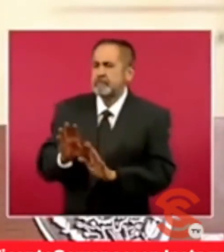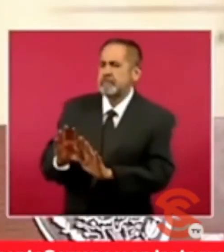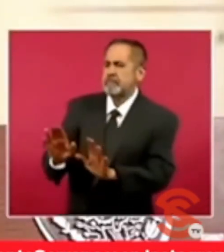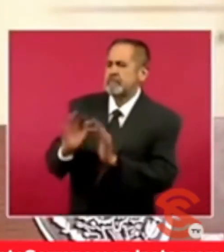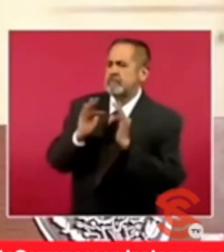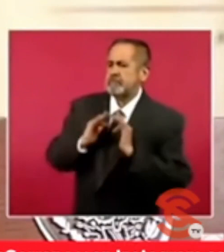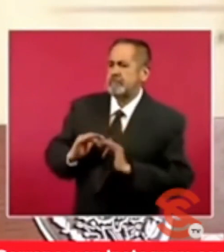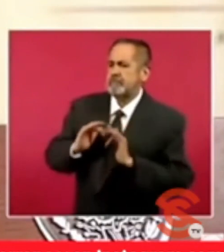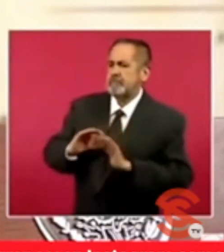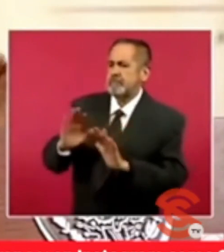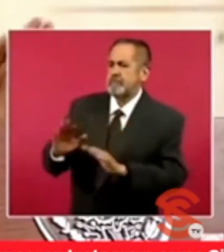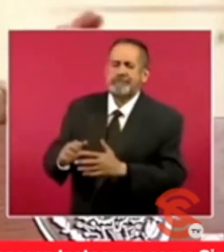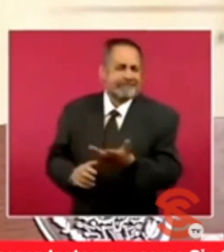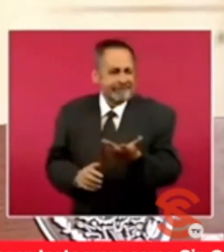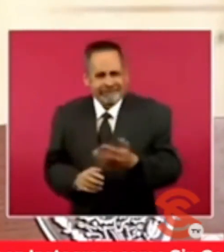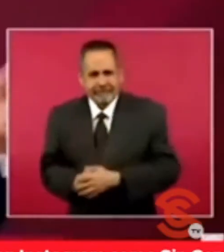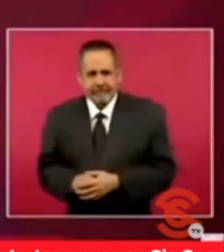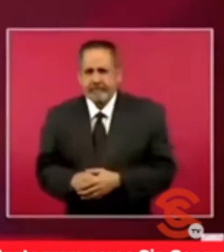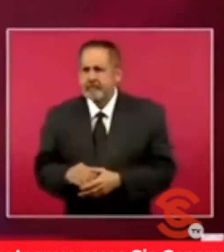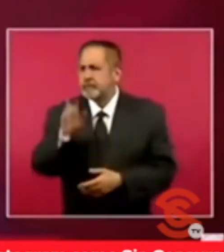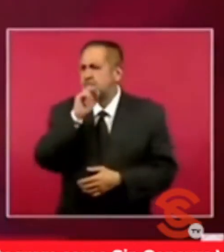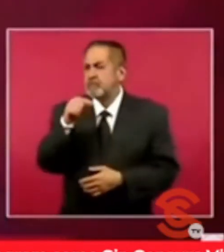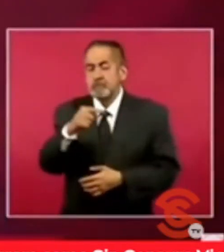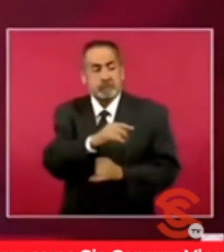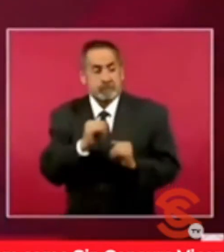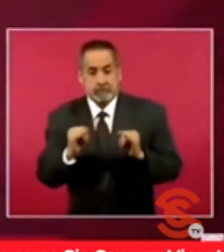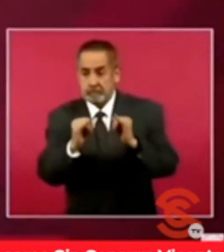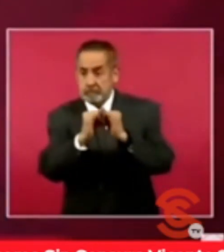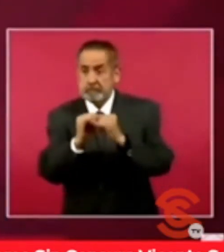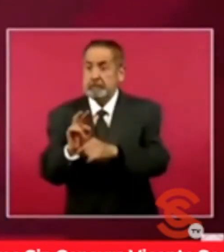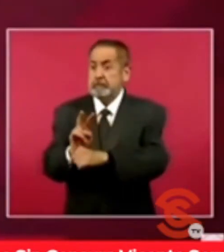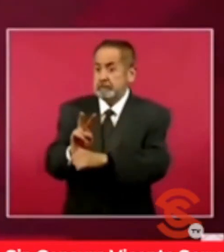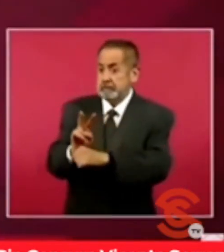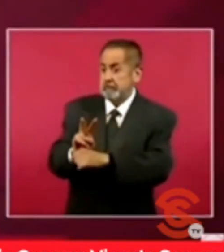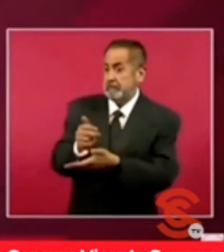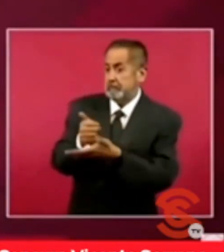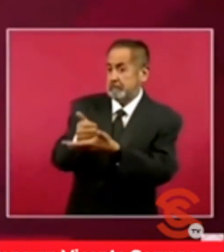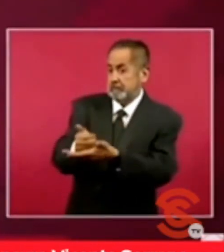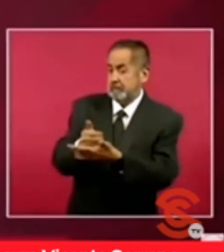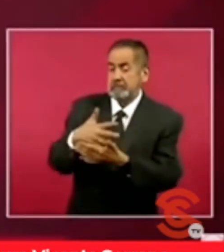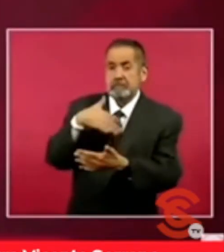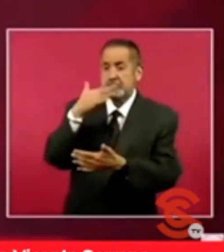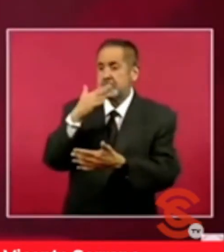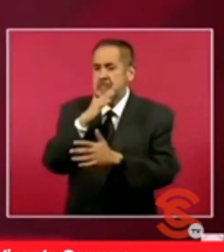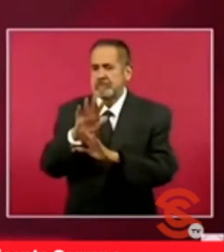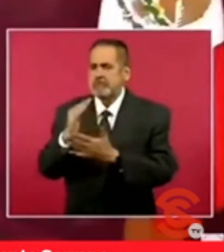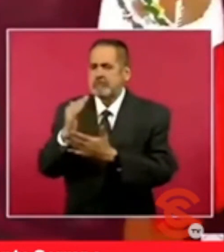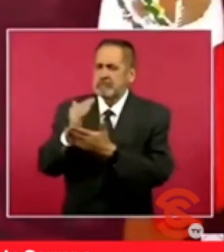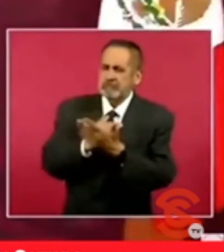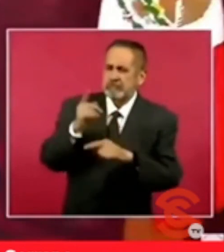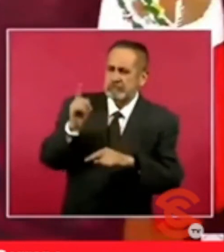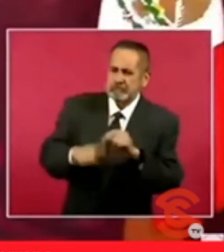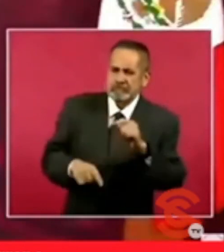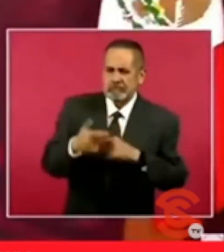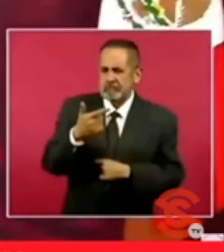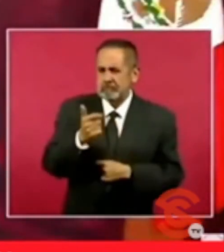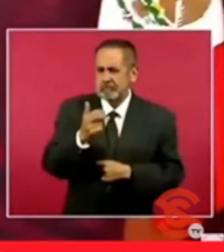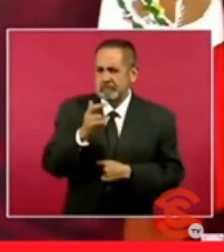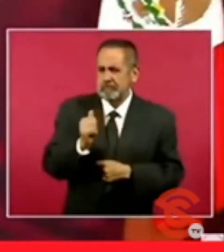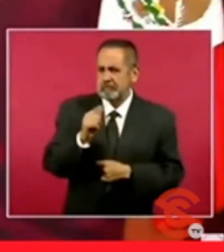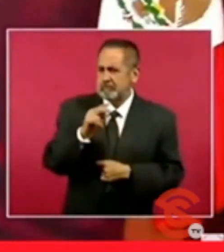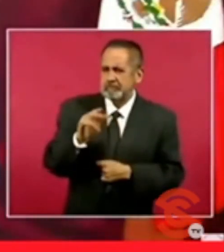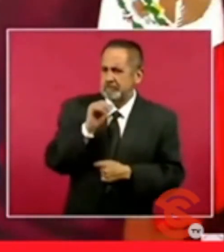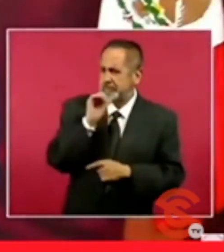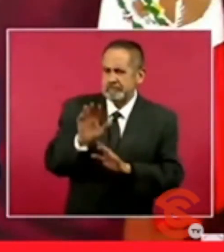darse la gran vida costillas del erario ahora que se van a quedar ahí en el senado a pues acampar y exhibió entre